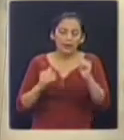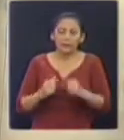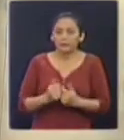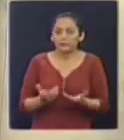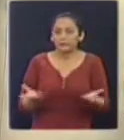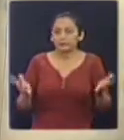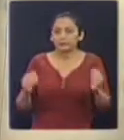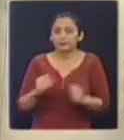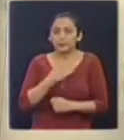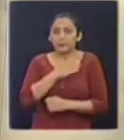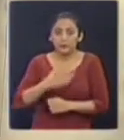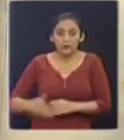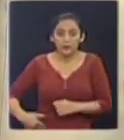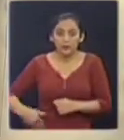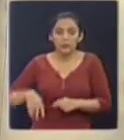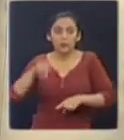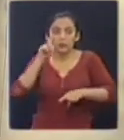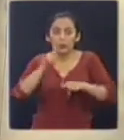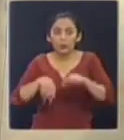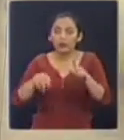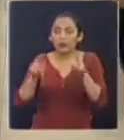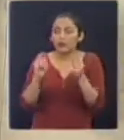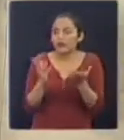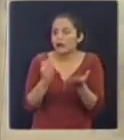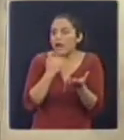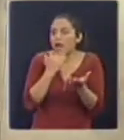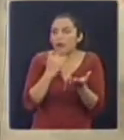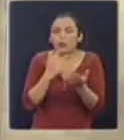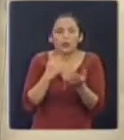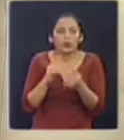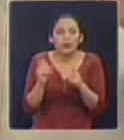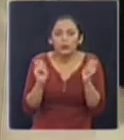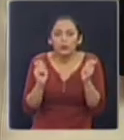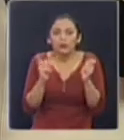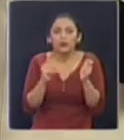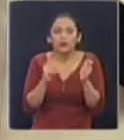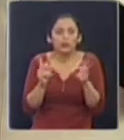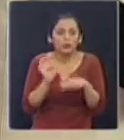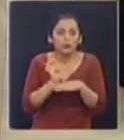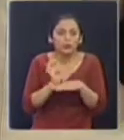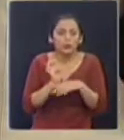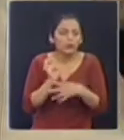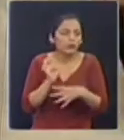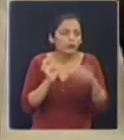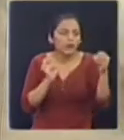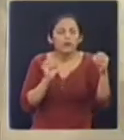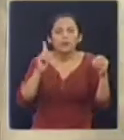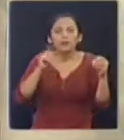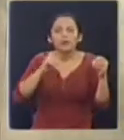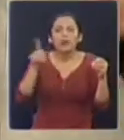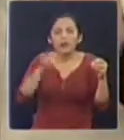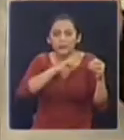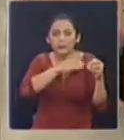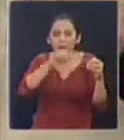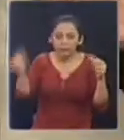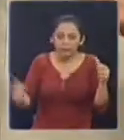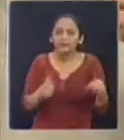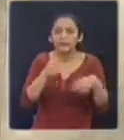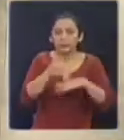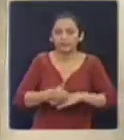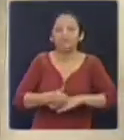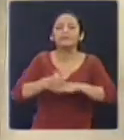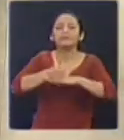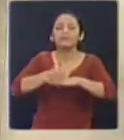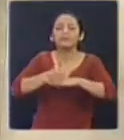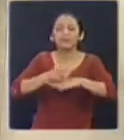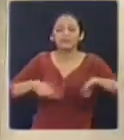o definitiva del presidente de la República. Esa es la principal función de un vicepresidente, igual que en cualquier otro organismo o instancia. Usted sabe,